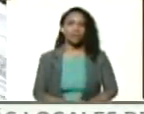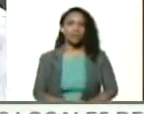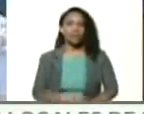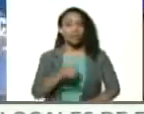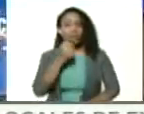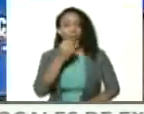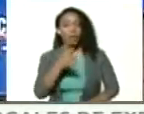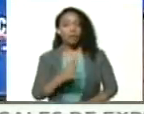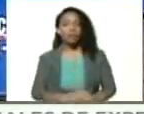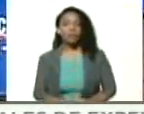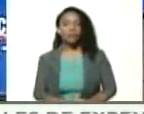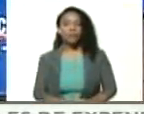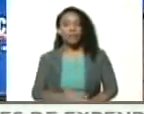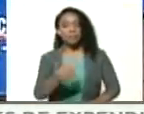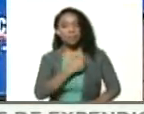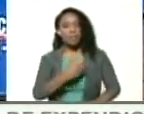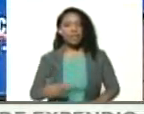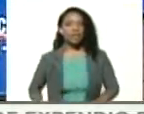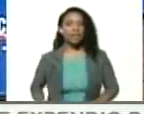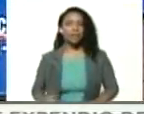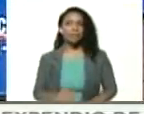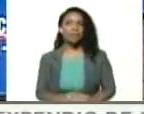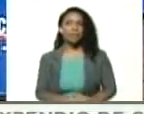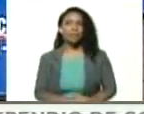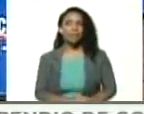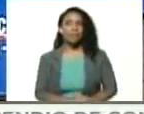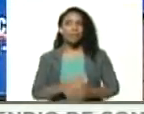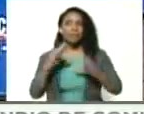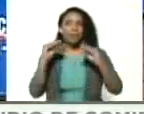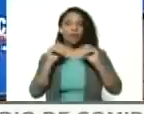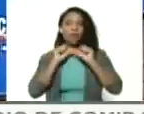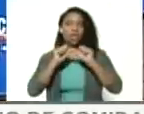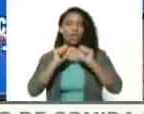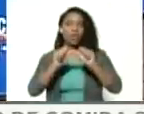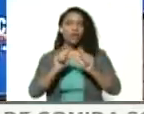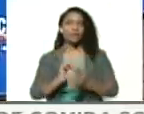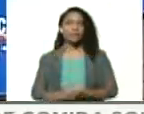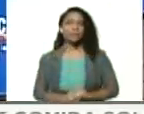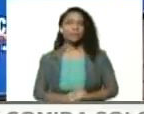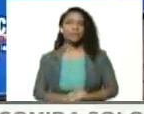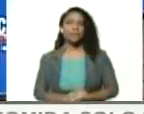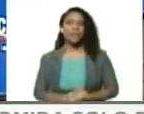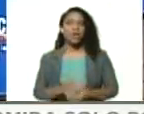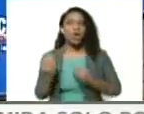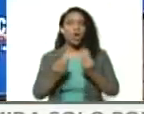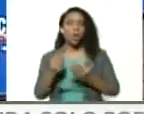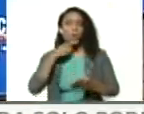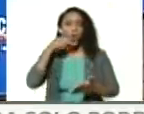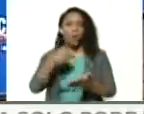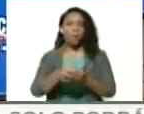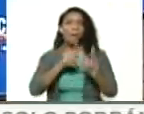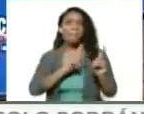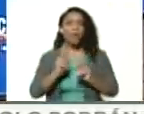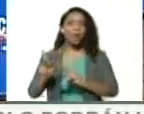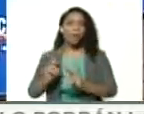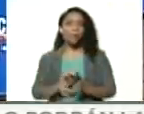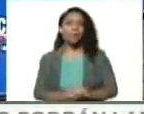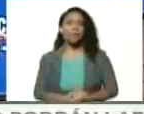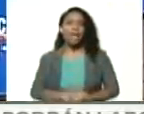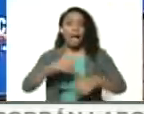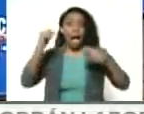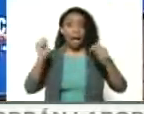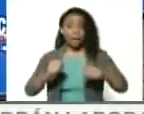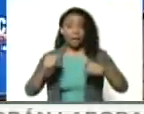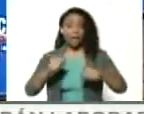Bueno, presidente. Ajá, Ernesto Villegas. Continúa, Ernesto. ¿Cómo que se llama tu programa? Aquí con Ernesto Villegas. Aquí